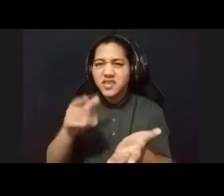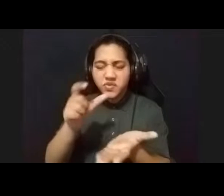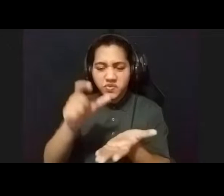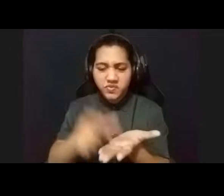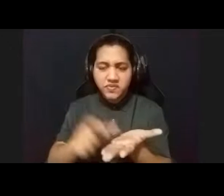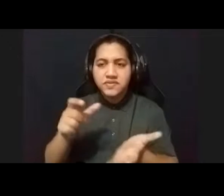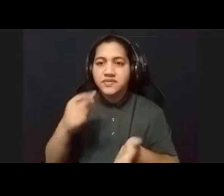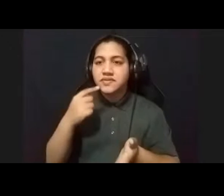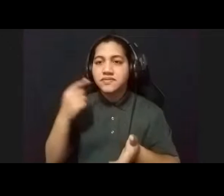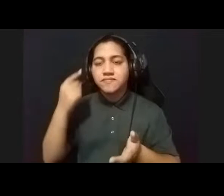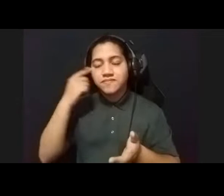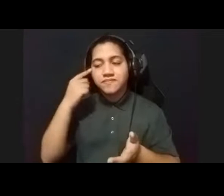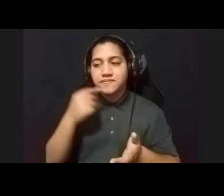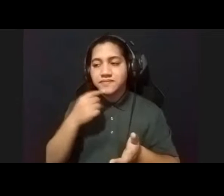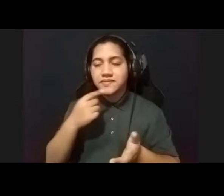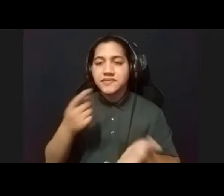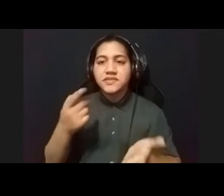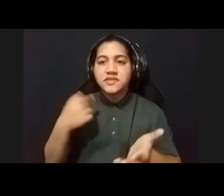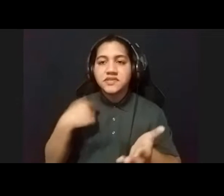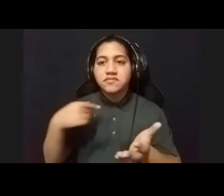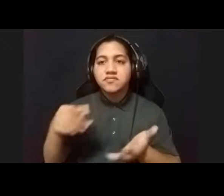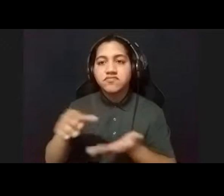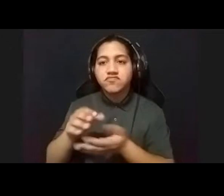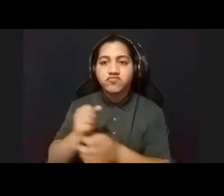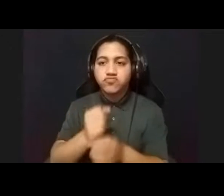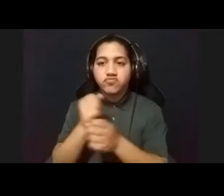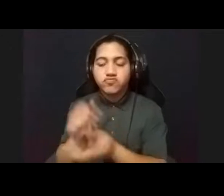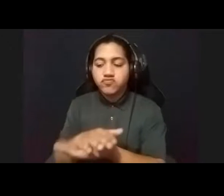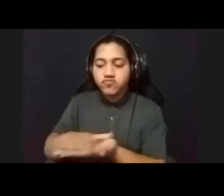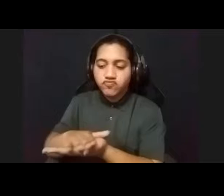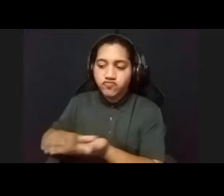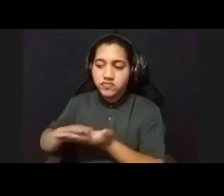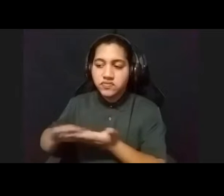redondo?, dijo, mientras lavaba con agua y con jabón.